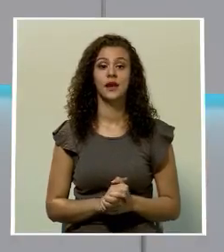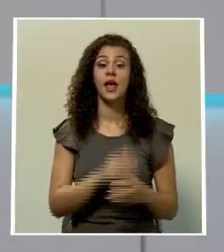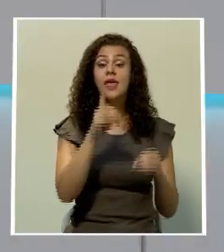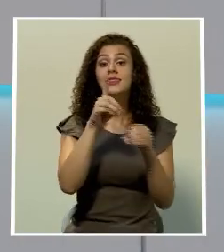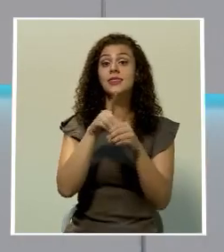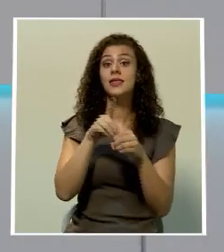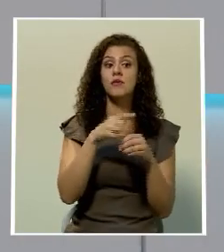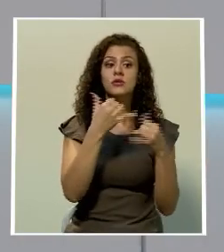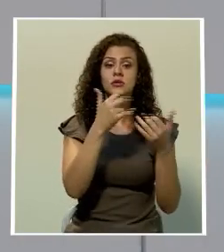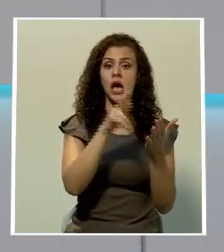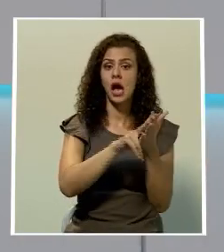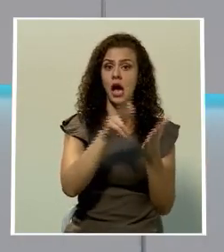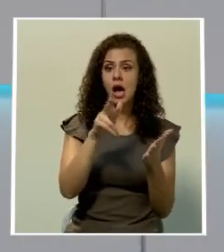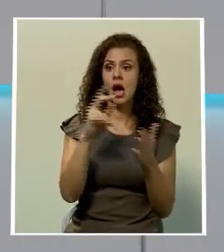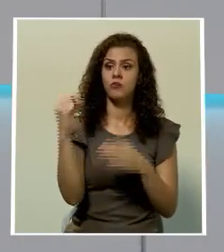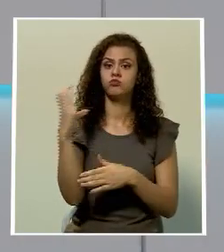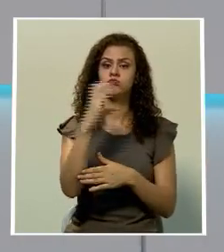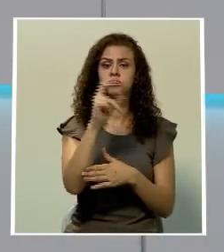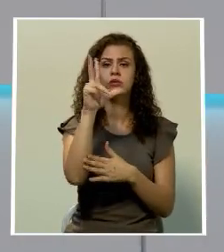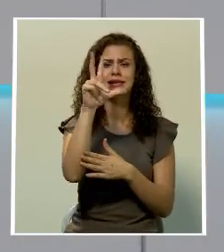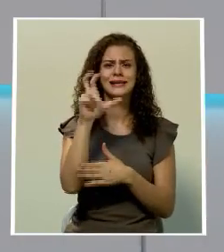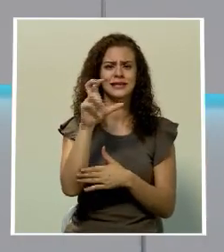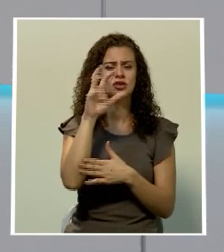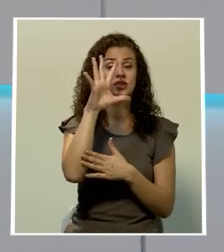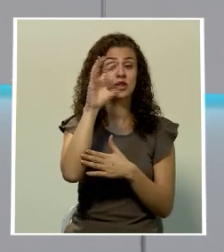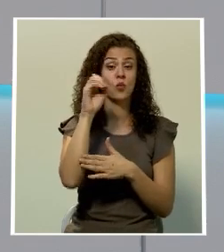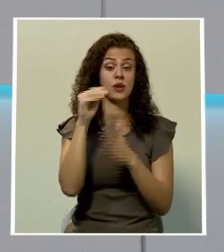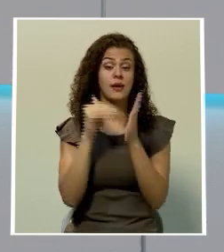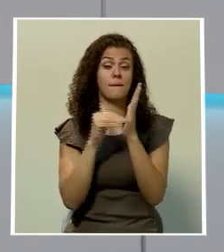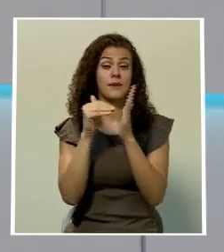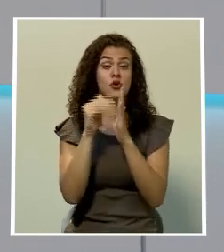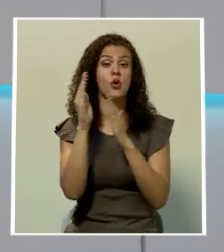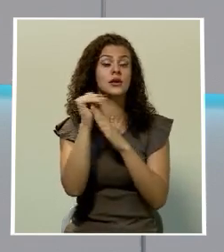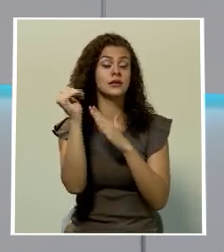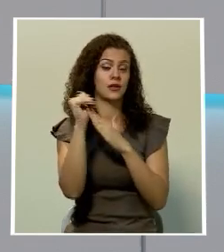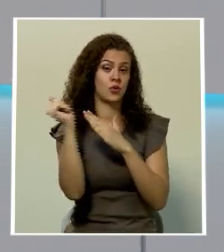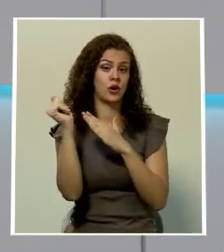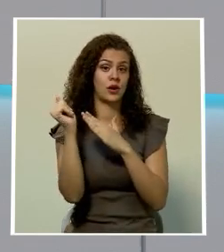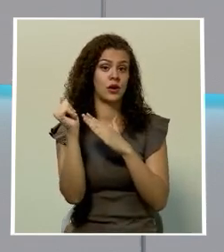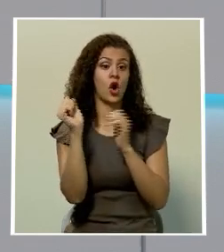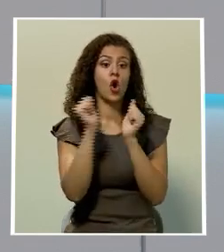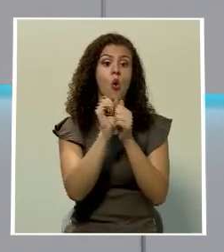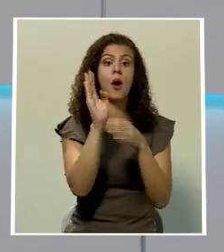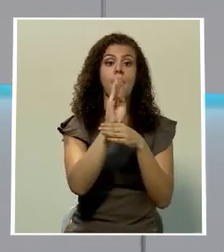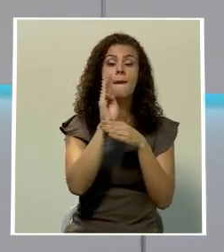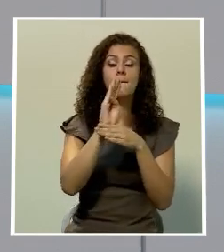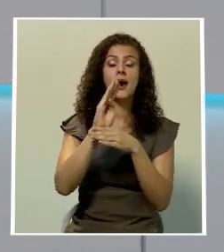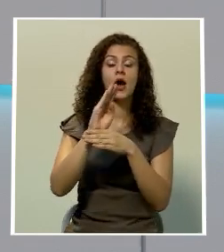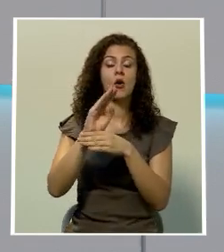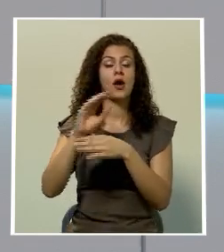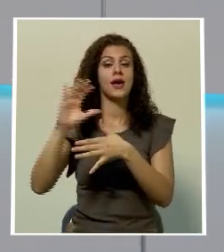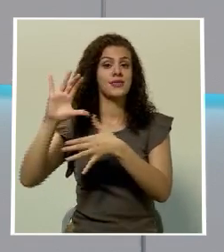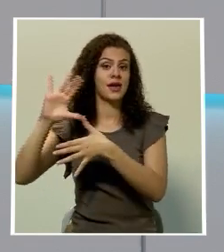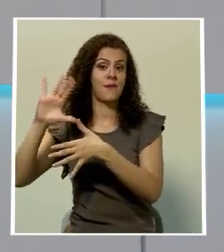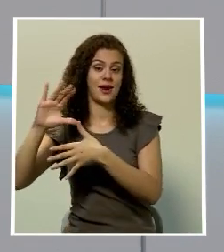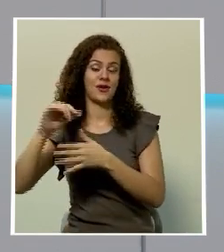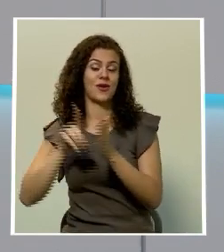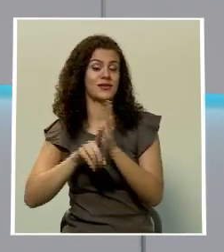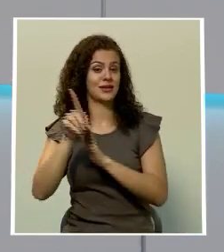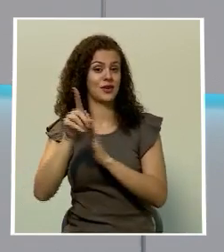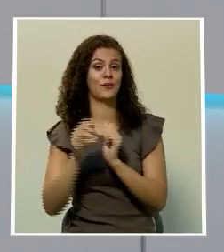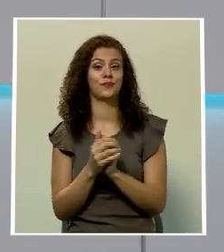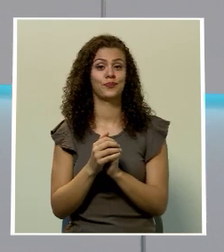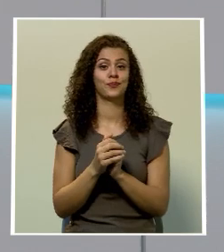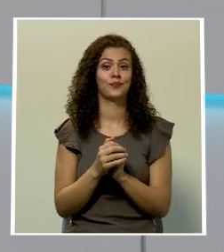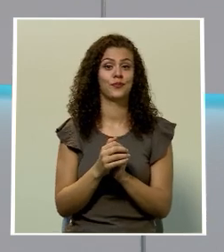Los diputados aprobaron un crédito por $350 millones con el Banco Interamericano de Desarrollo. El